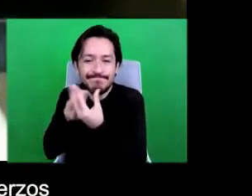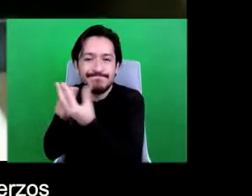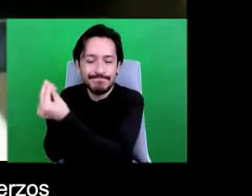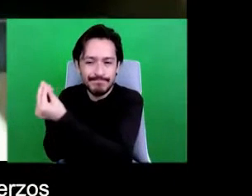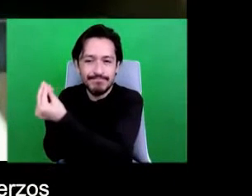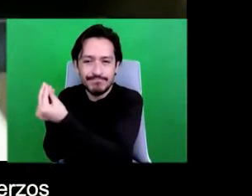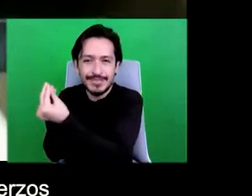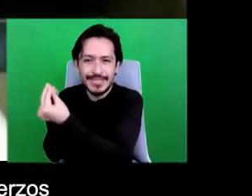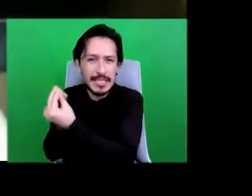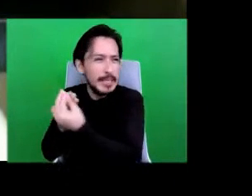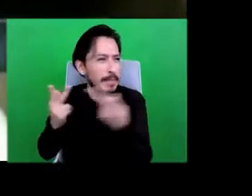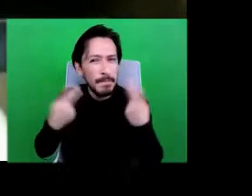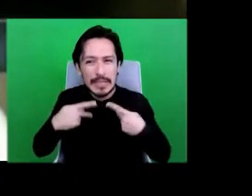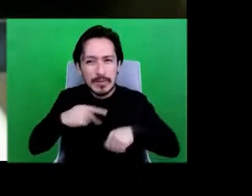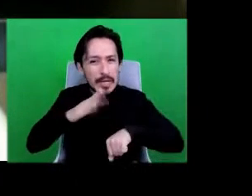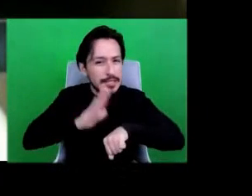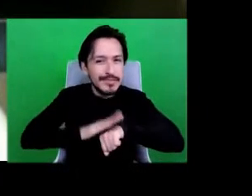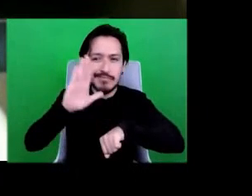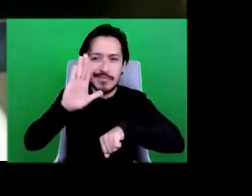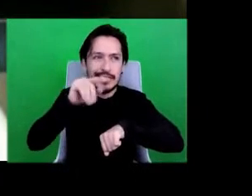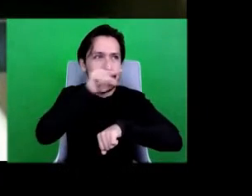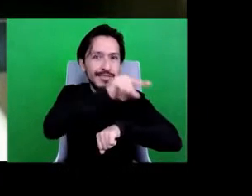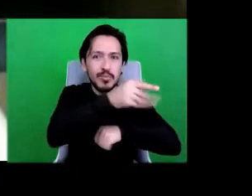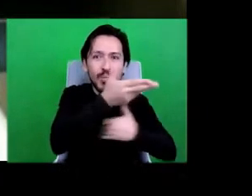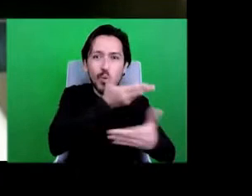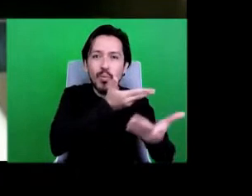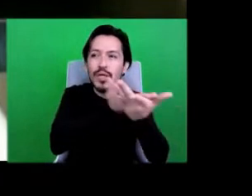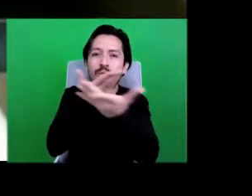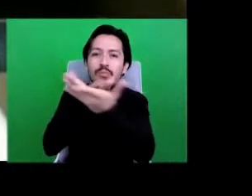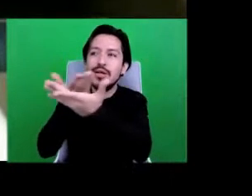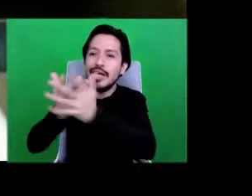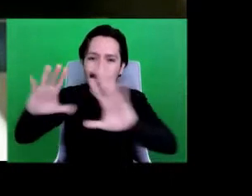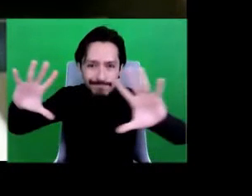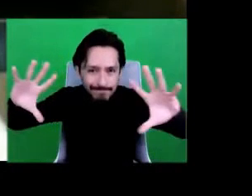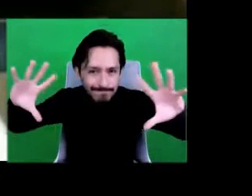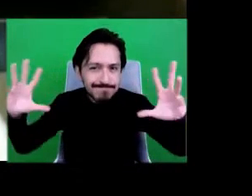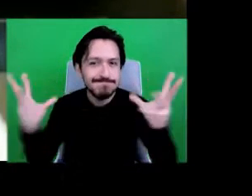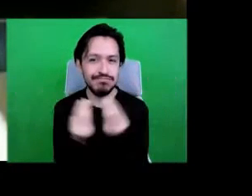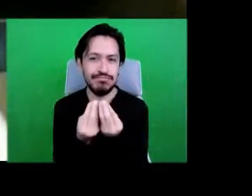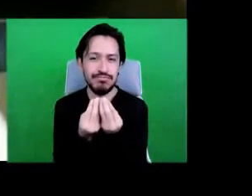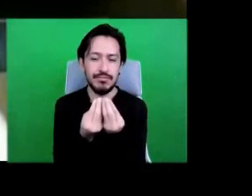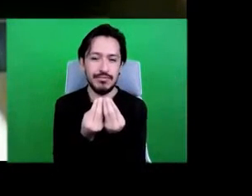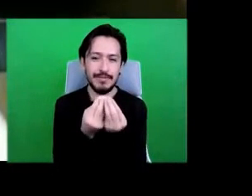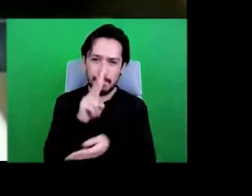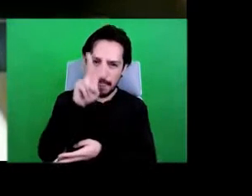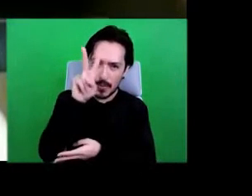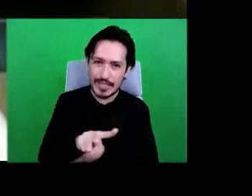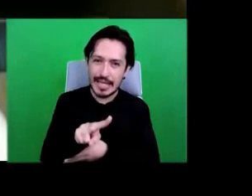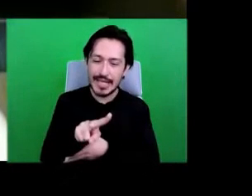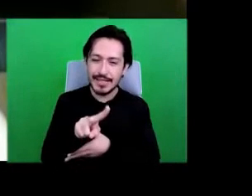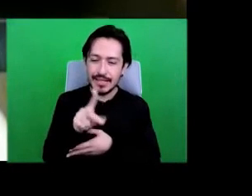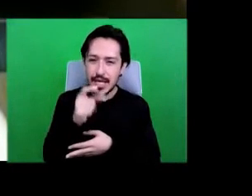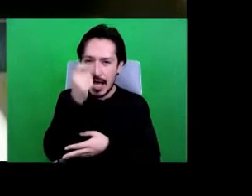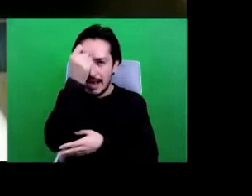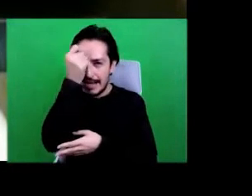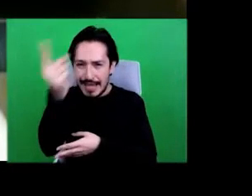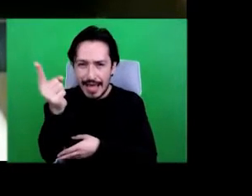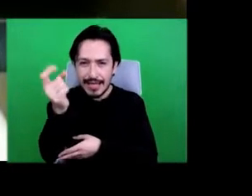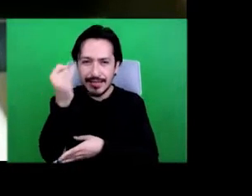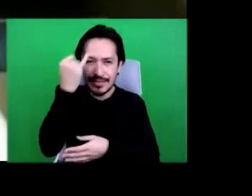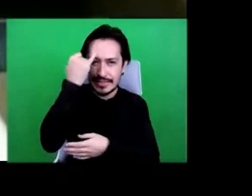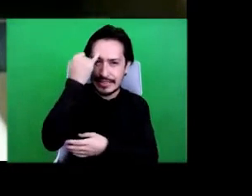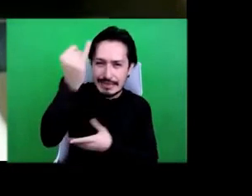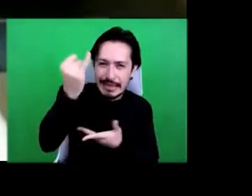a ser propositivos, a poder crear, a proponer, solucionar,